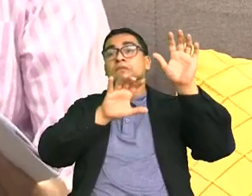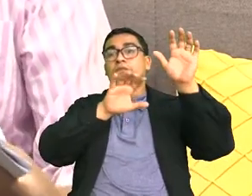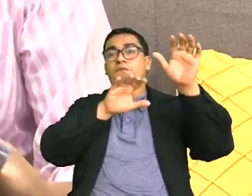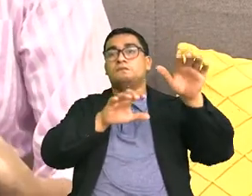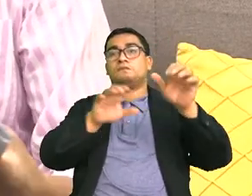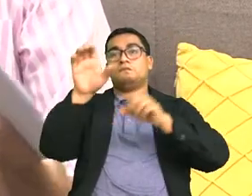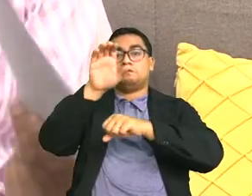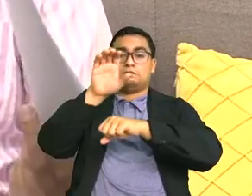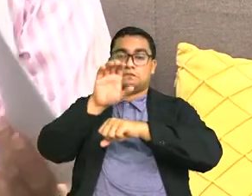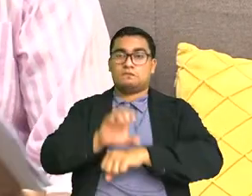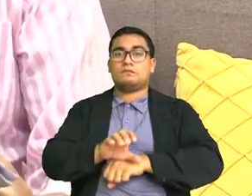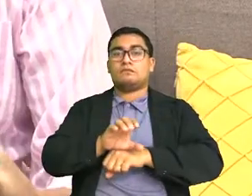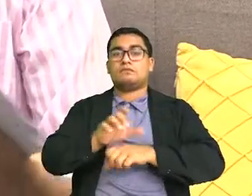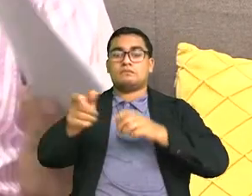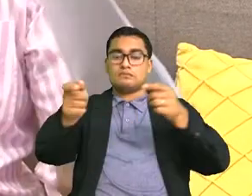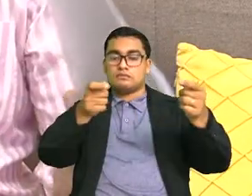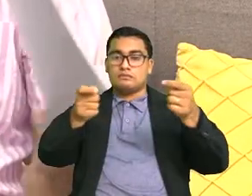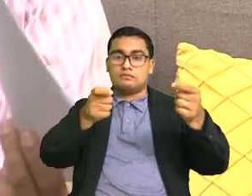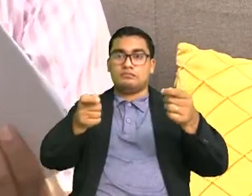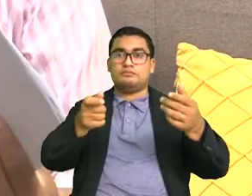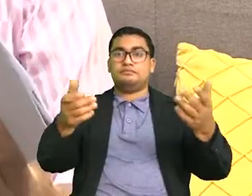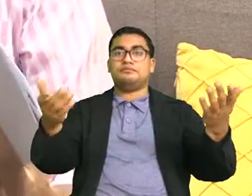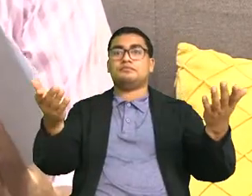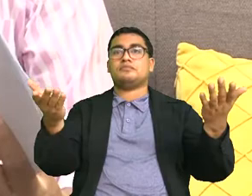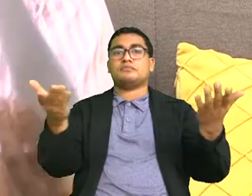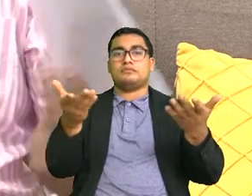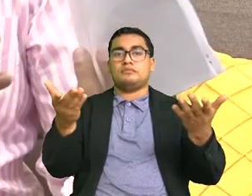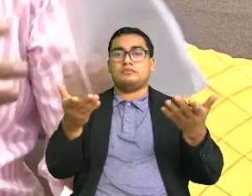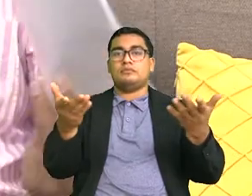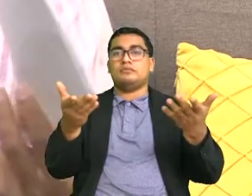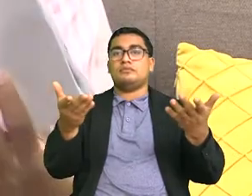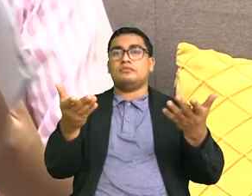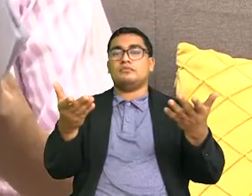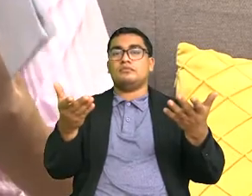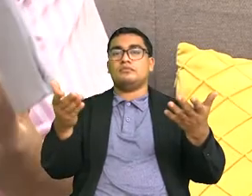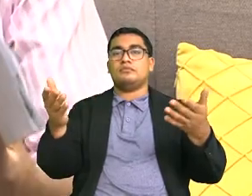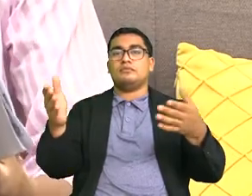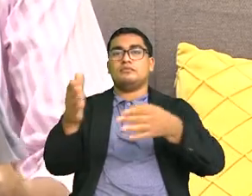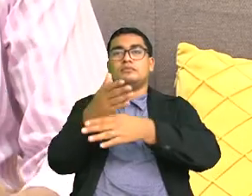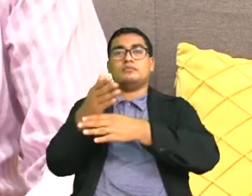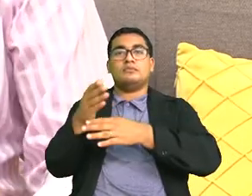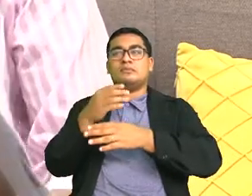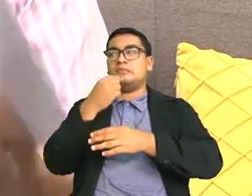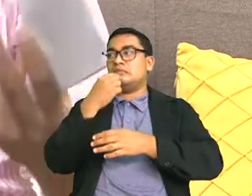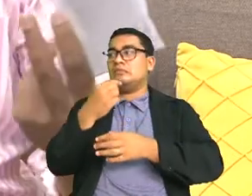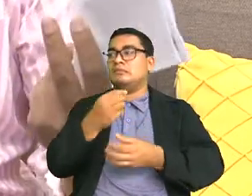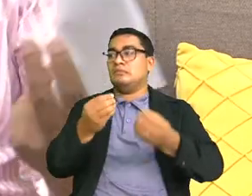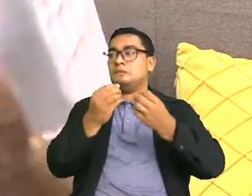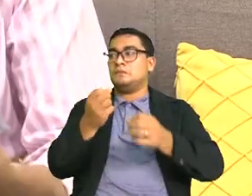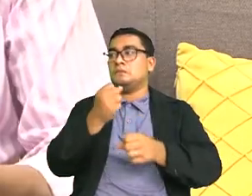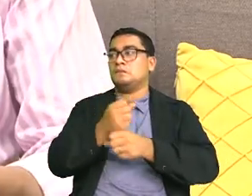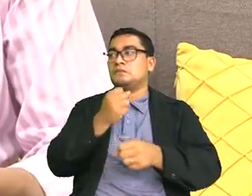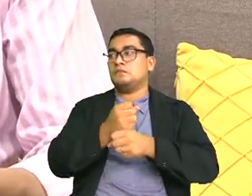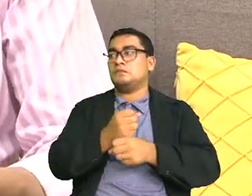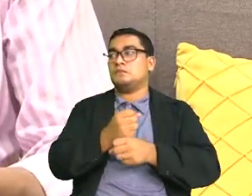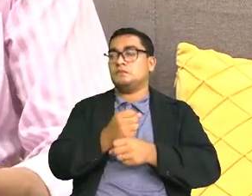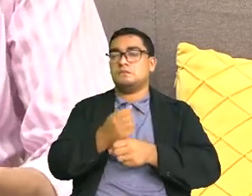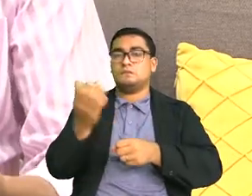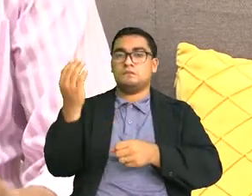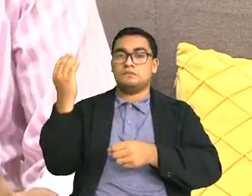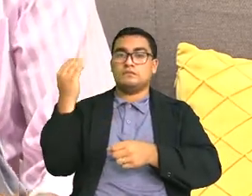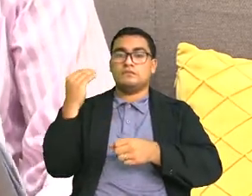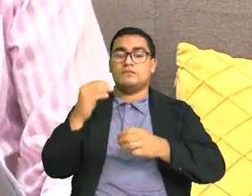fueron son han sido manejadas o mecanizada e históricamente fueron fueron muy trabajadas en la época del algodón y todo esto